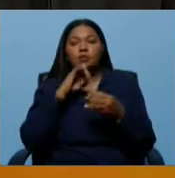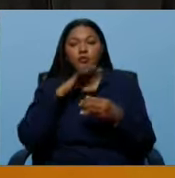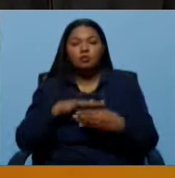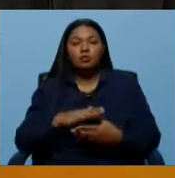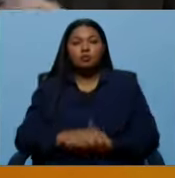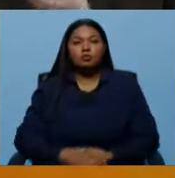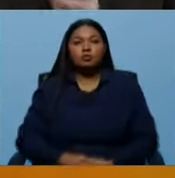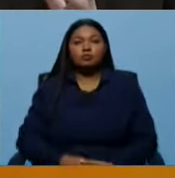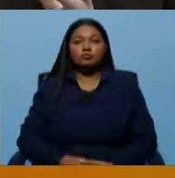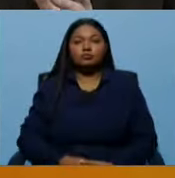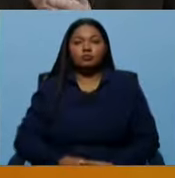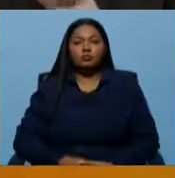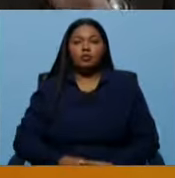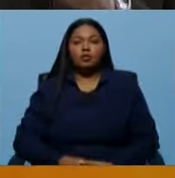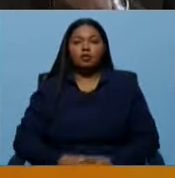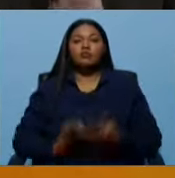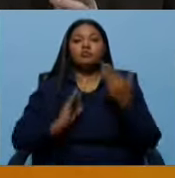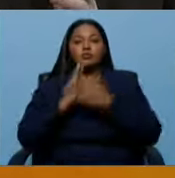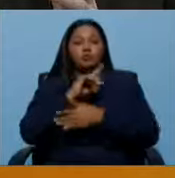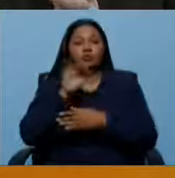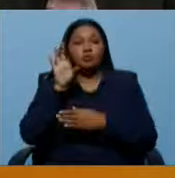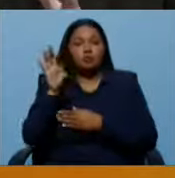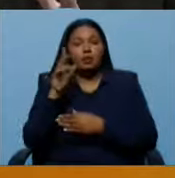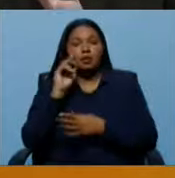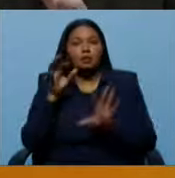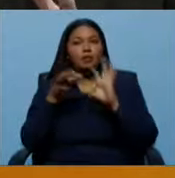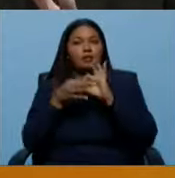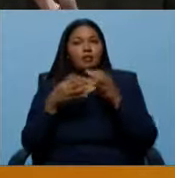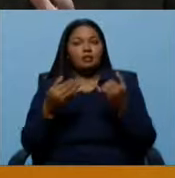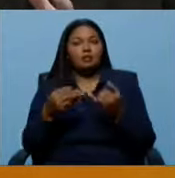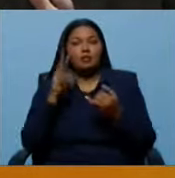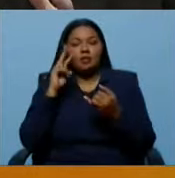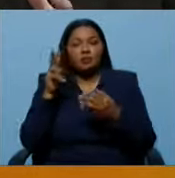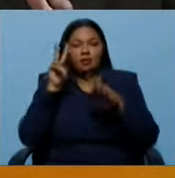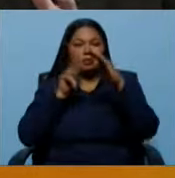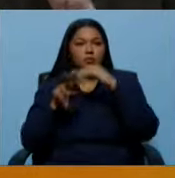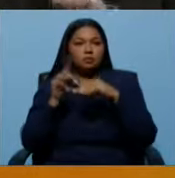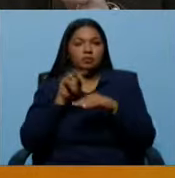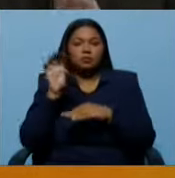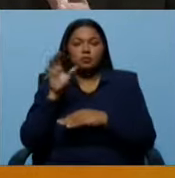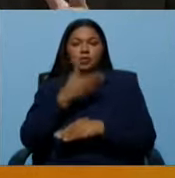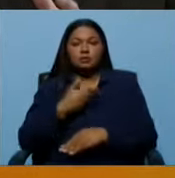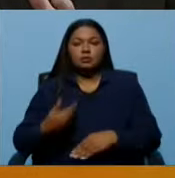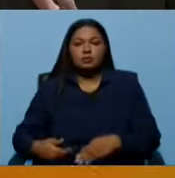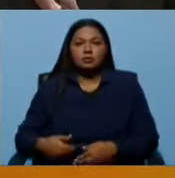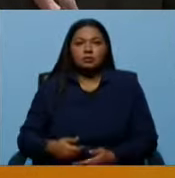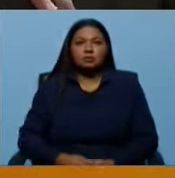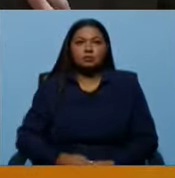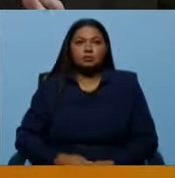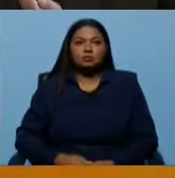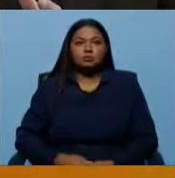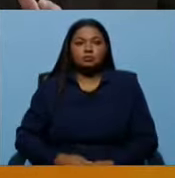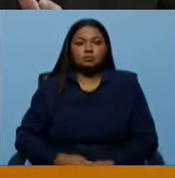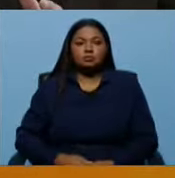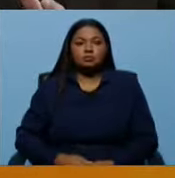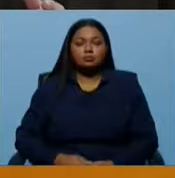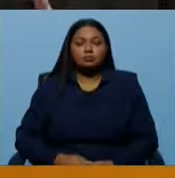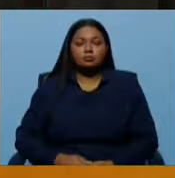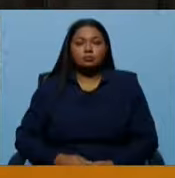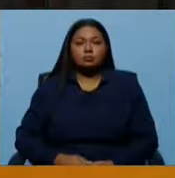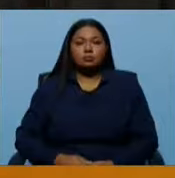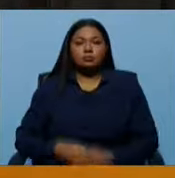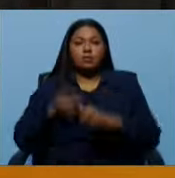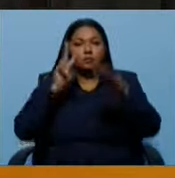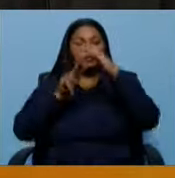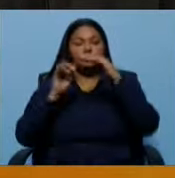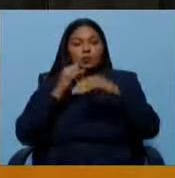en función de nuestro país. Entonces el primer llamado es la unidad y ahí está una visión que el presidente plantea. Un llamado a la unidad y una visión programática desde